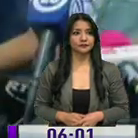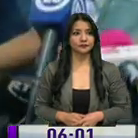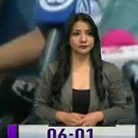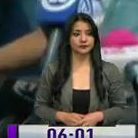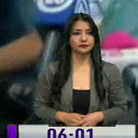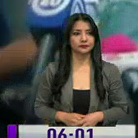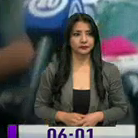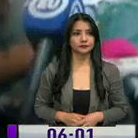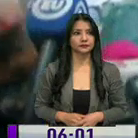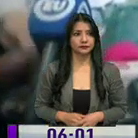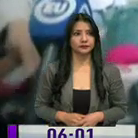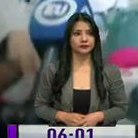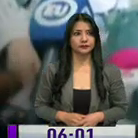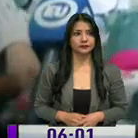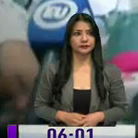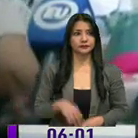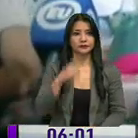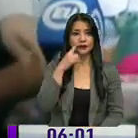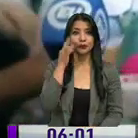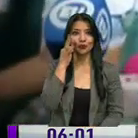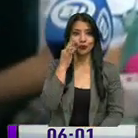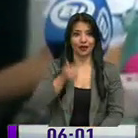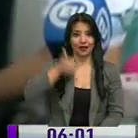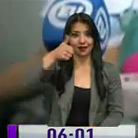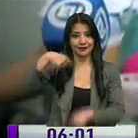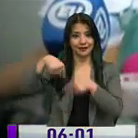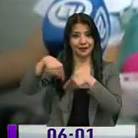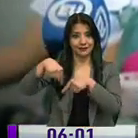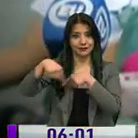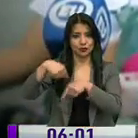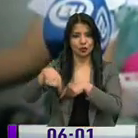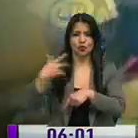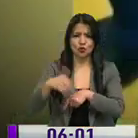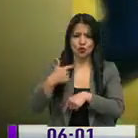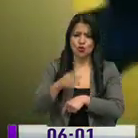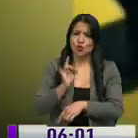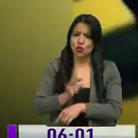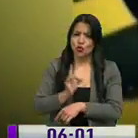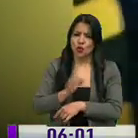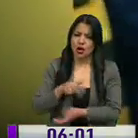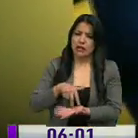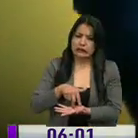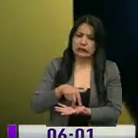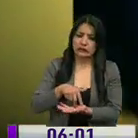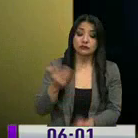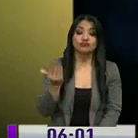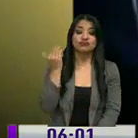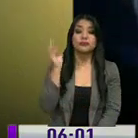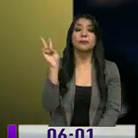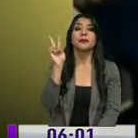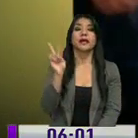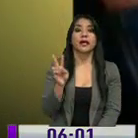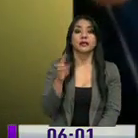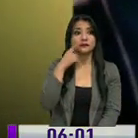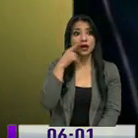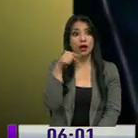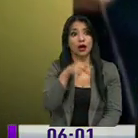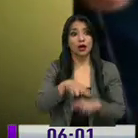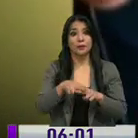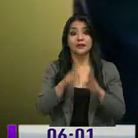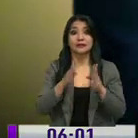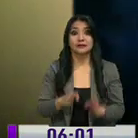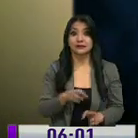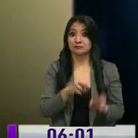Aún adoloridos y caminando lento, llegaron los agentes de tránsito que fueron arrollados el pasado viernes por un taxista